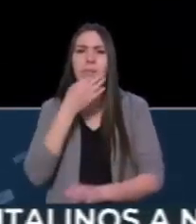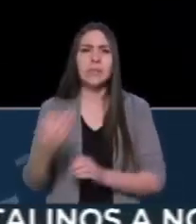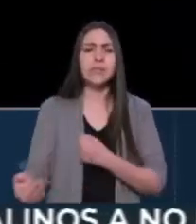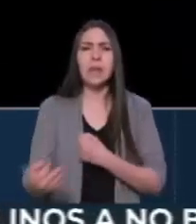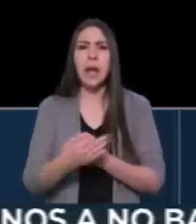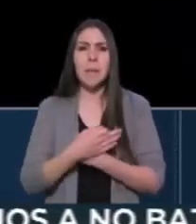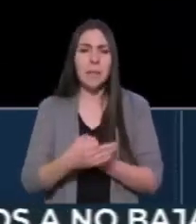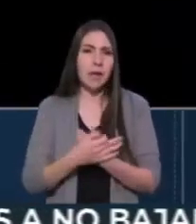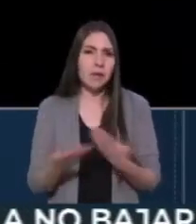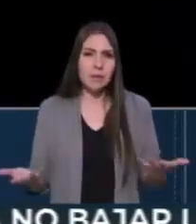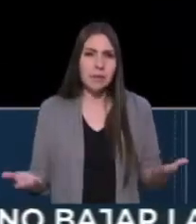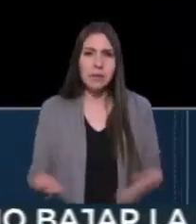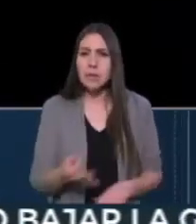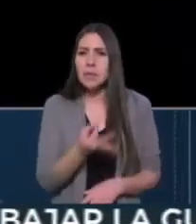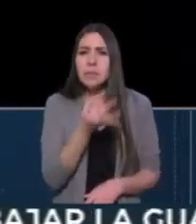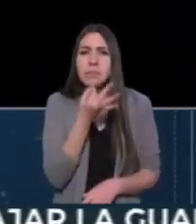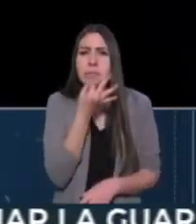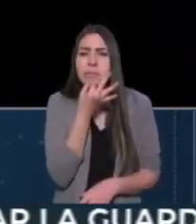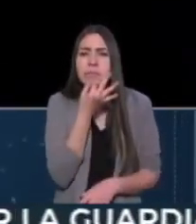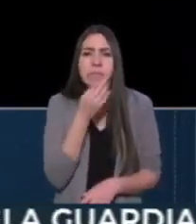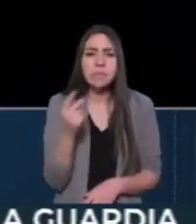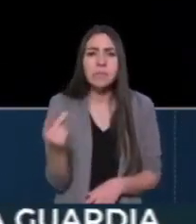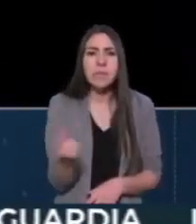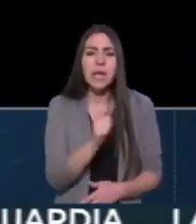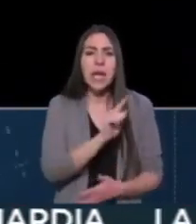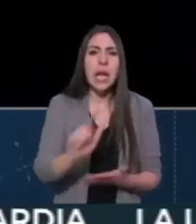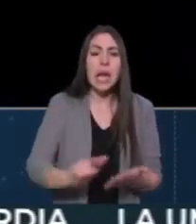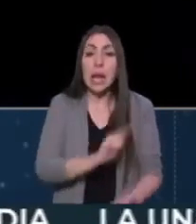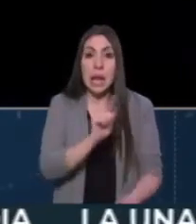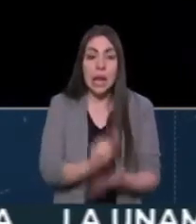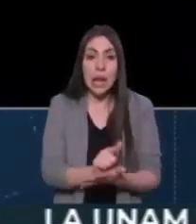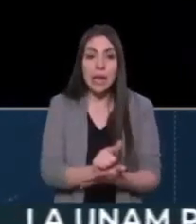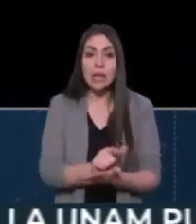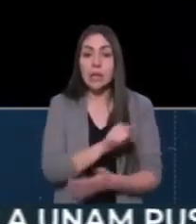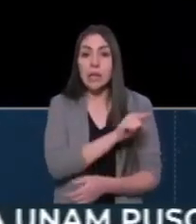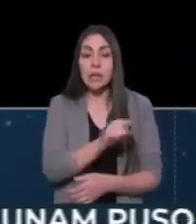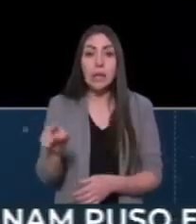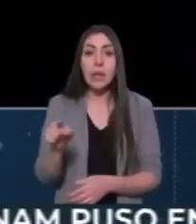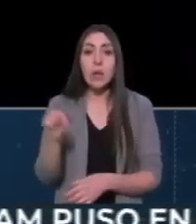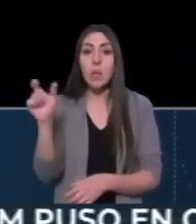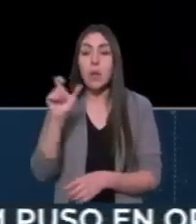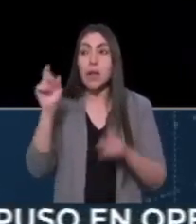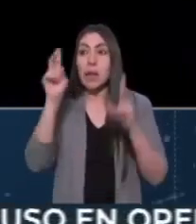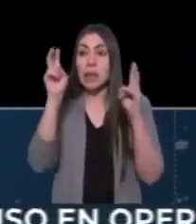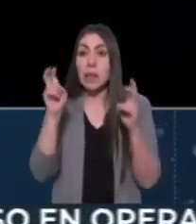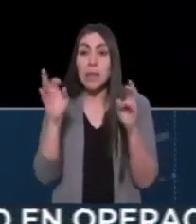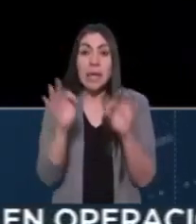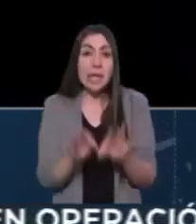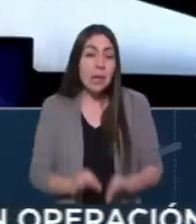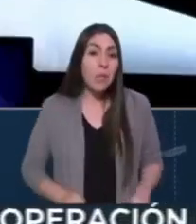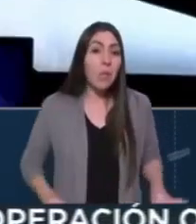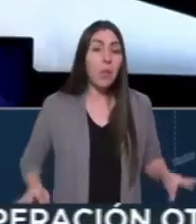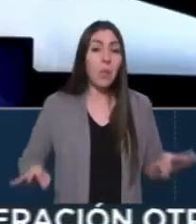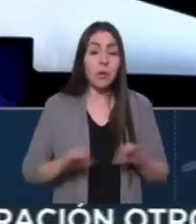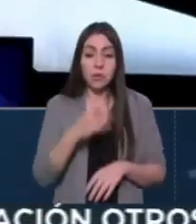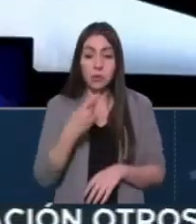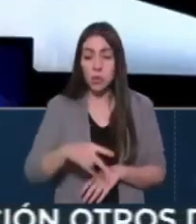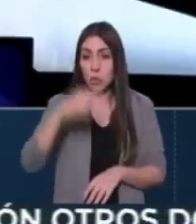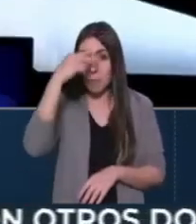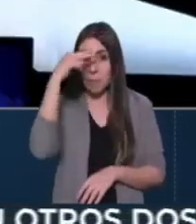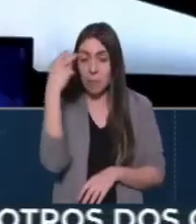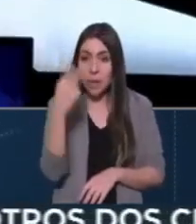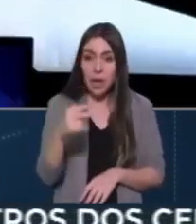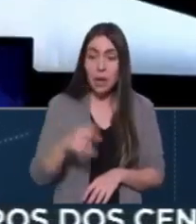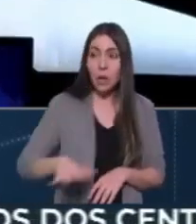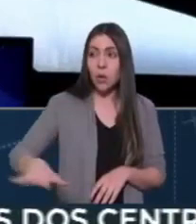pronta, expedita, para lo que tiene que ver con asuntos que son de trascendencia nacional y de la soberanía